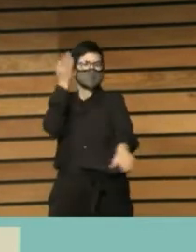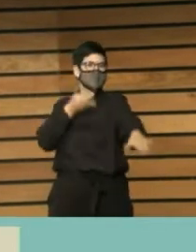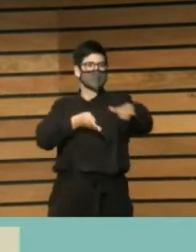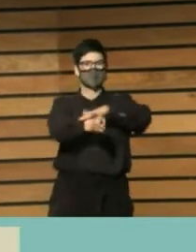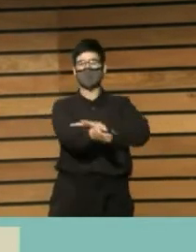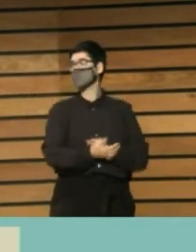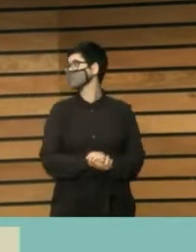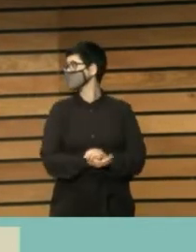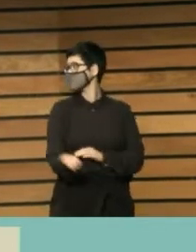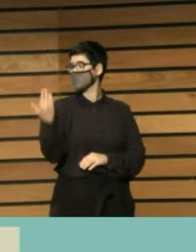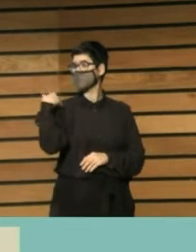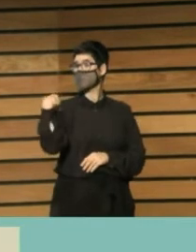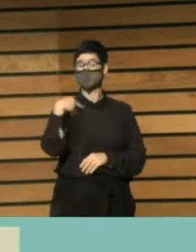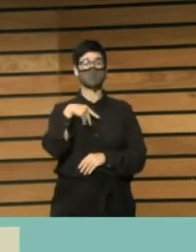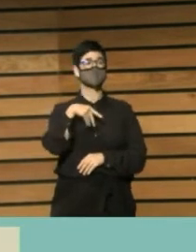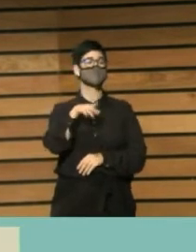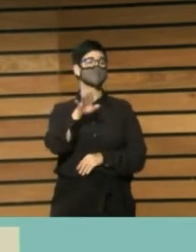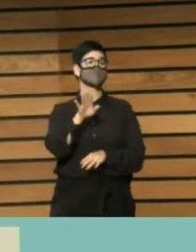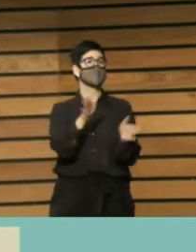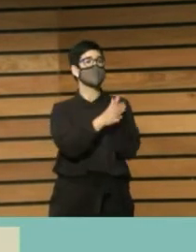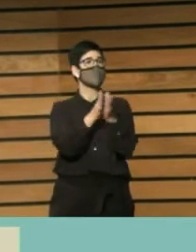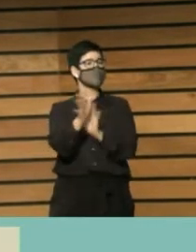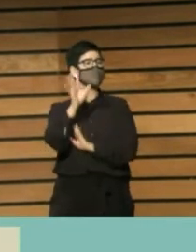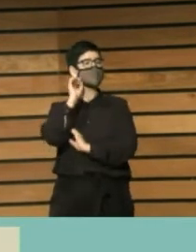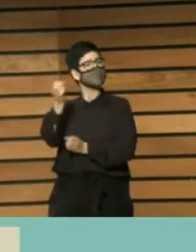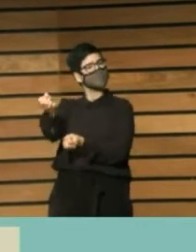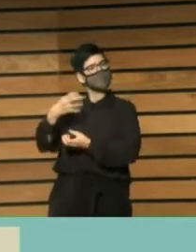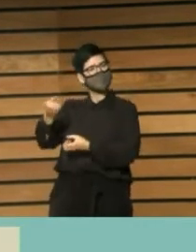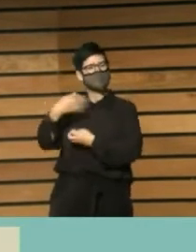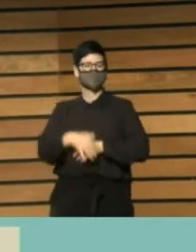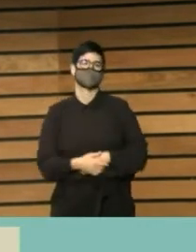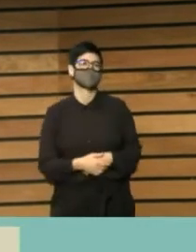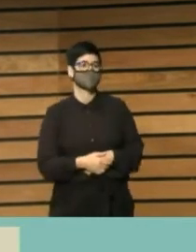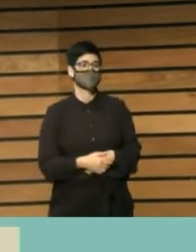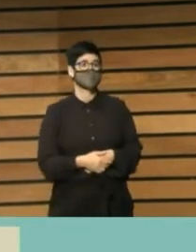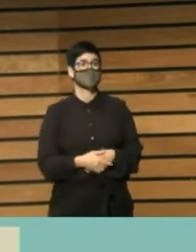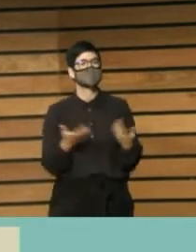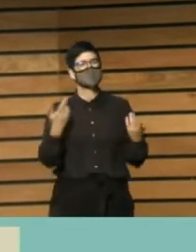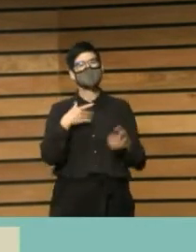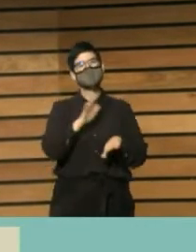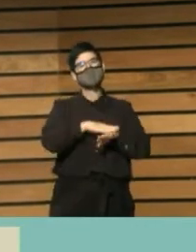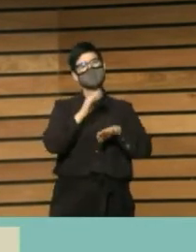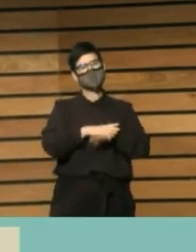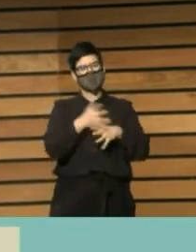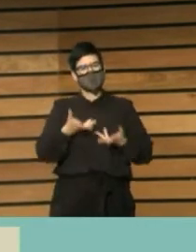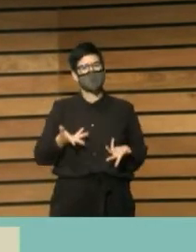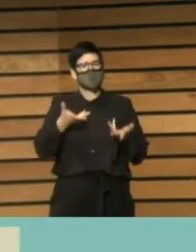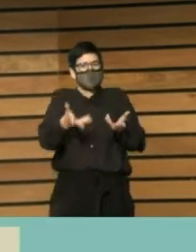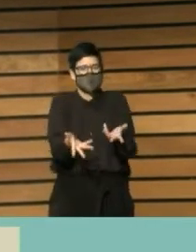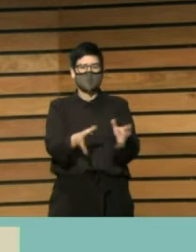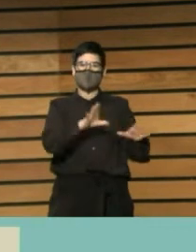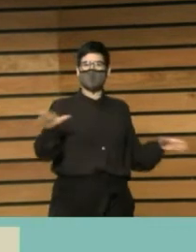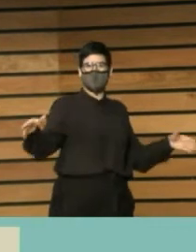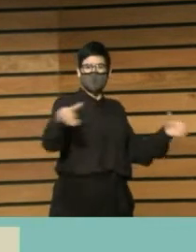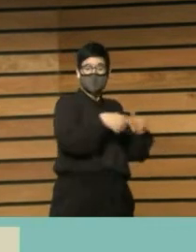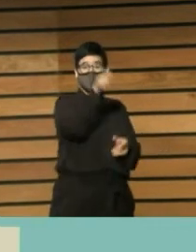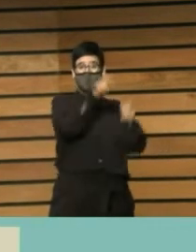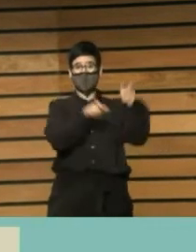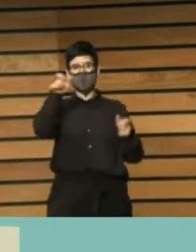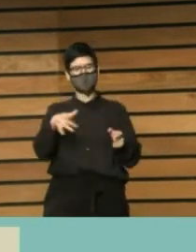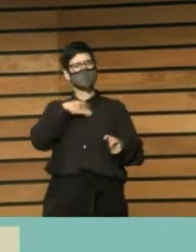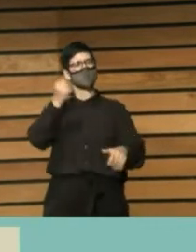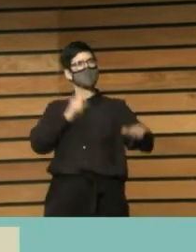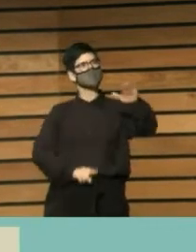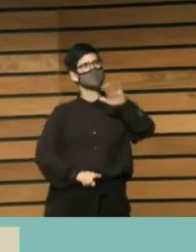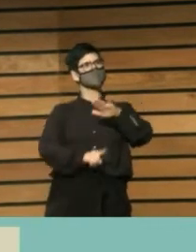Langs hace un rato, para contribuir a que los individuos y las comunidades puedan alcanzar su desarrollo y